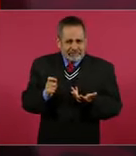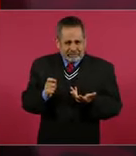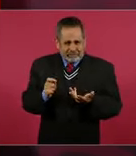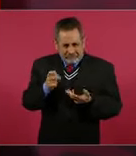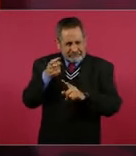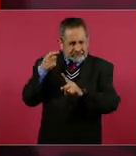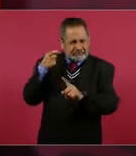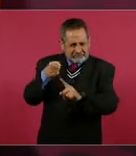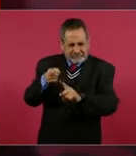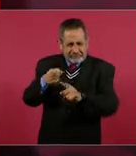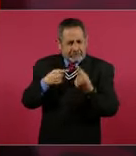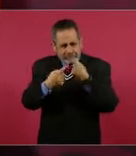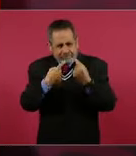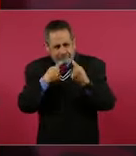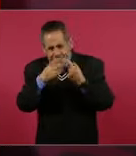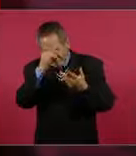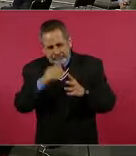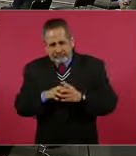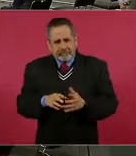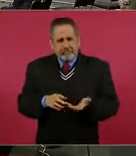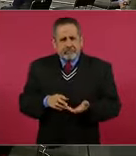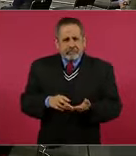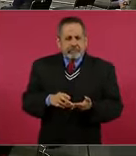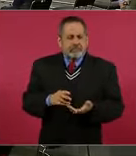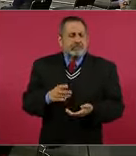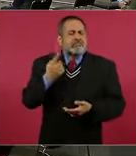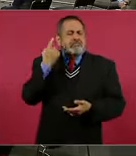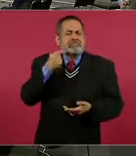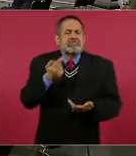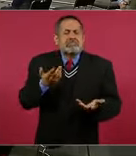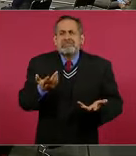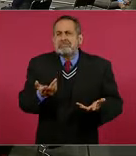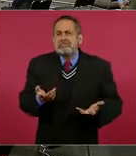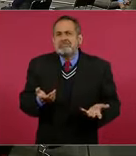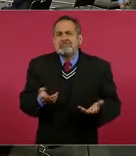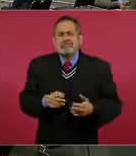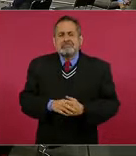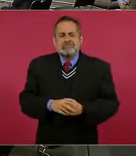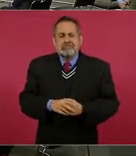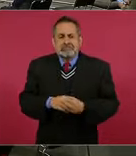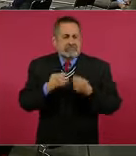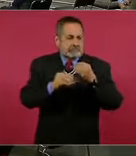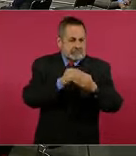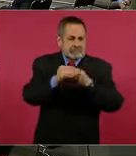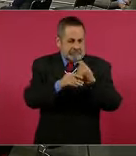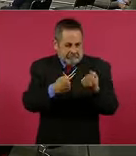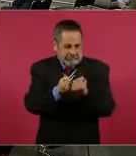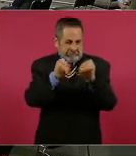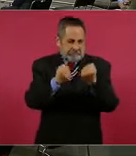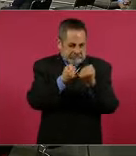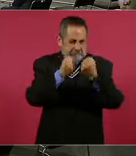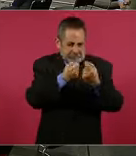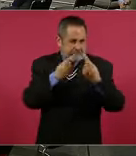A eso nos referimos. O sea, ¿qué se gana con los conflictos?